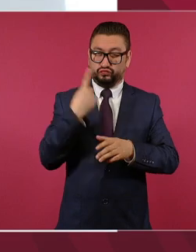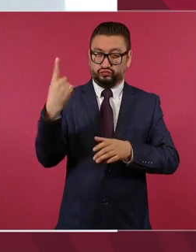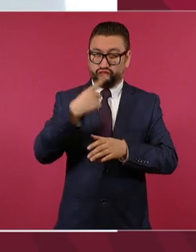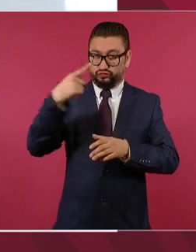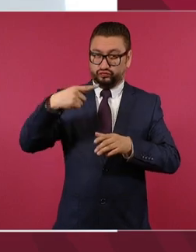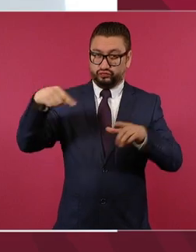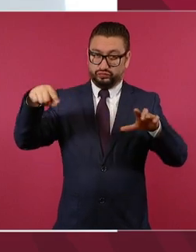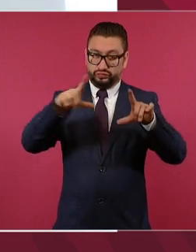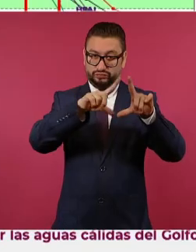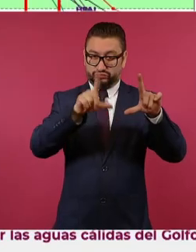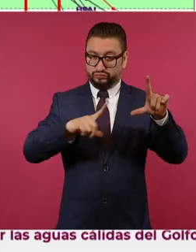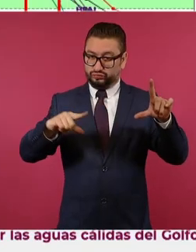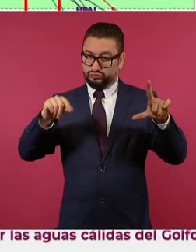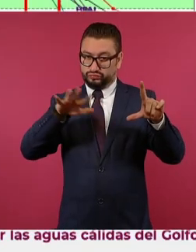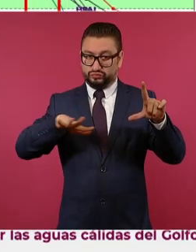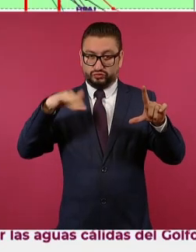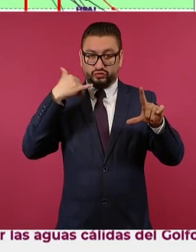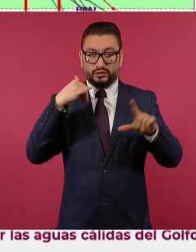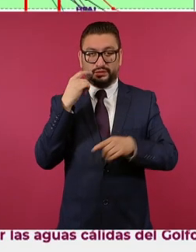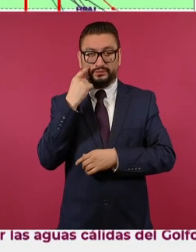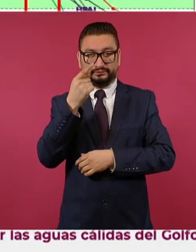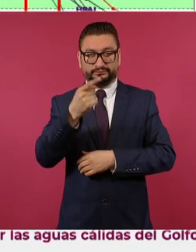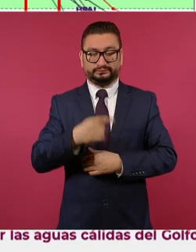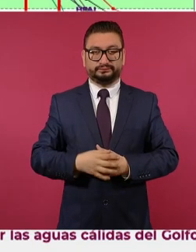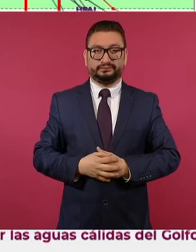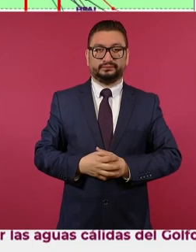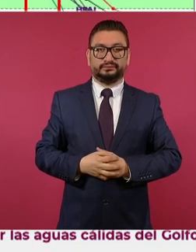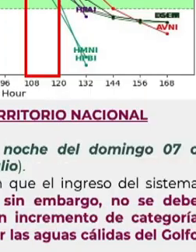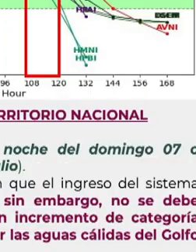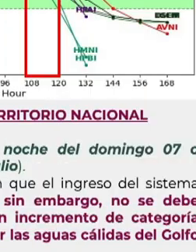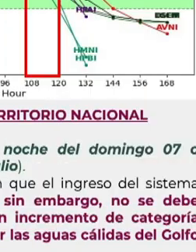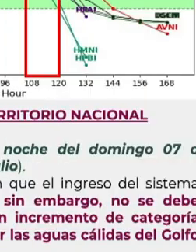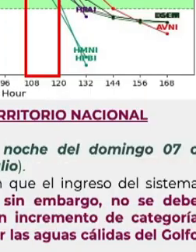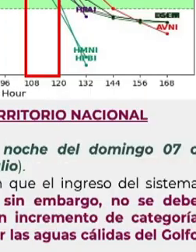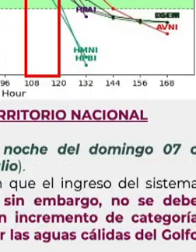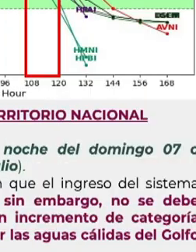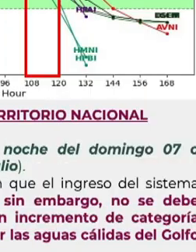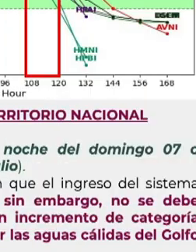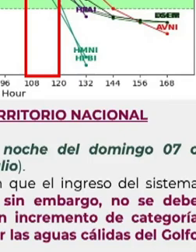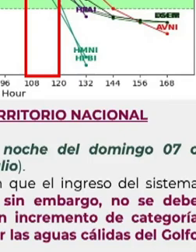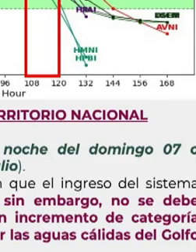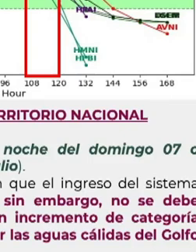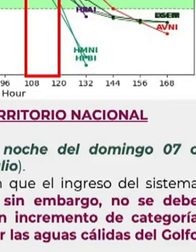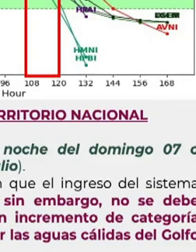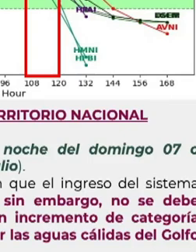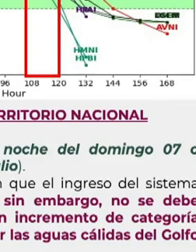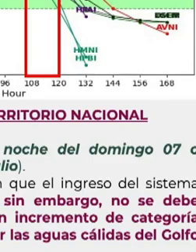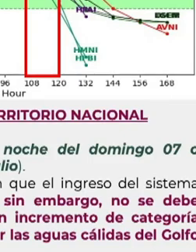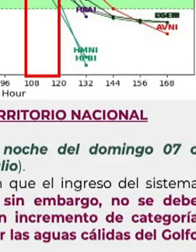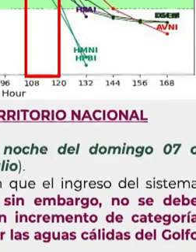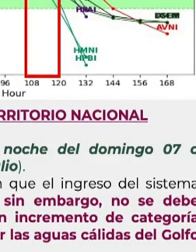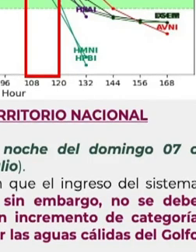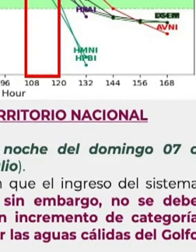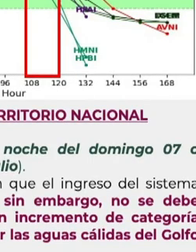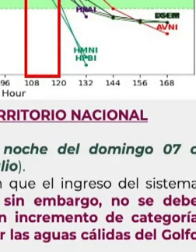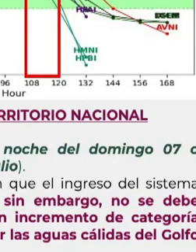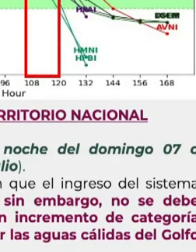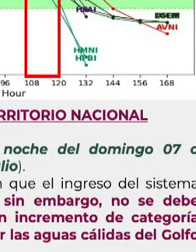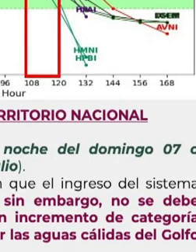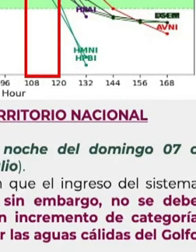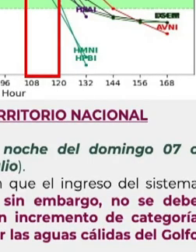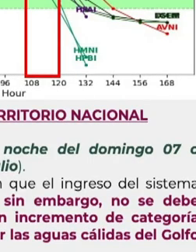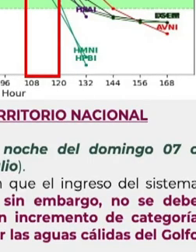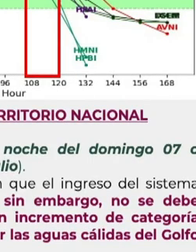de Yucatán, este huracán Beryl continuará su desplazamiento sobre el Golfo